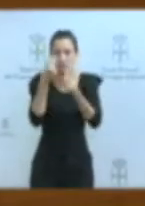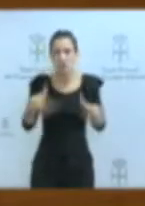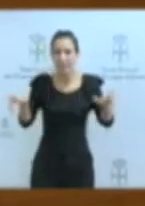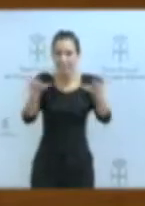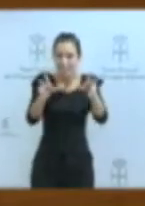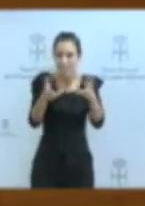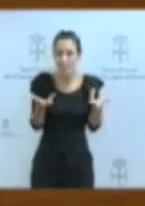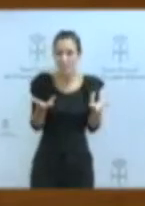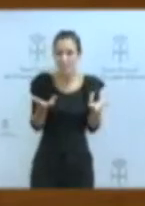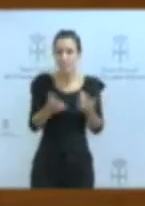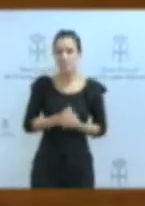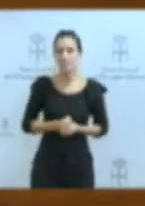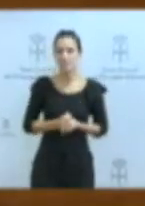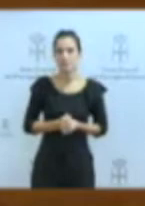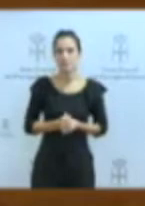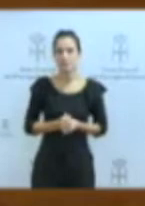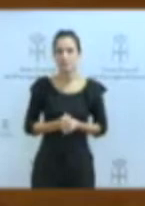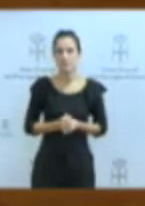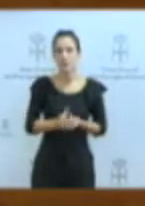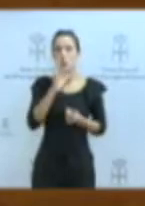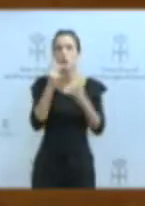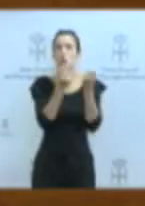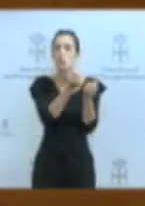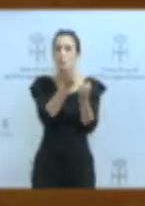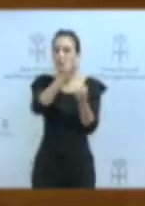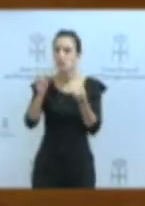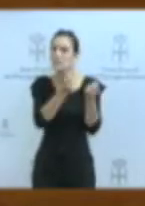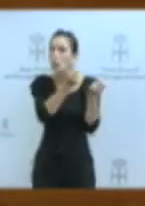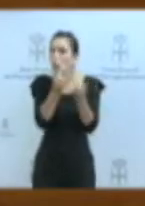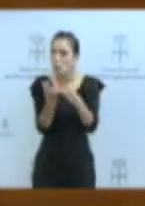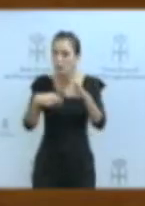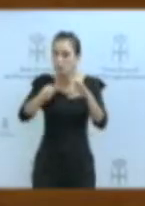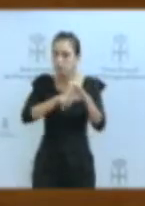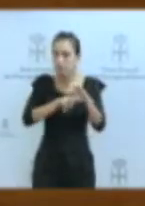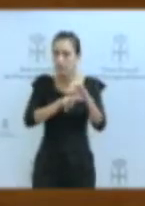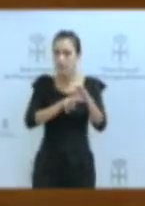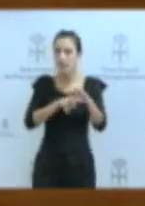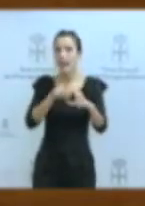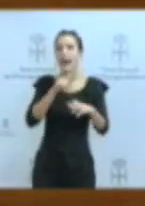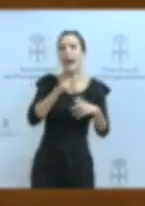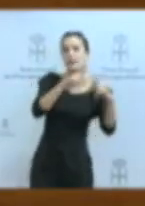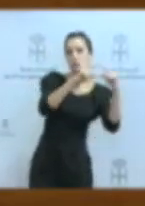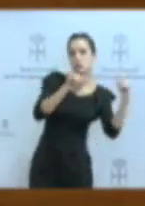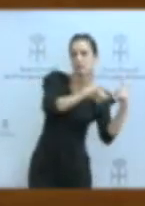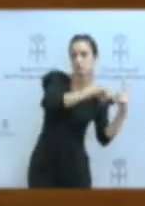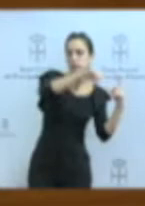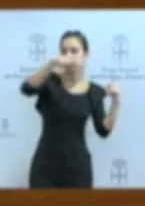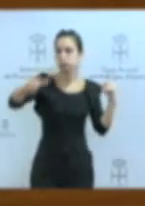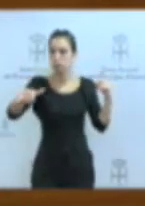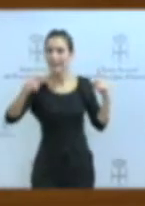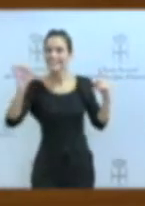al número de pasajeros que sumaba la ruta Asturias-Stansted del año pasado con 76.052 pasajeros,